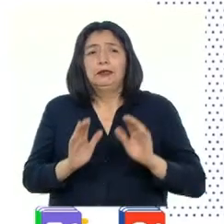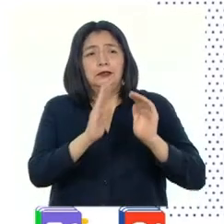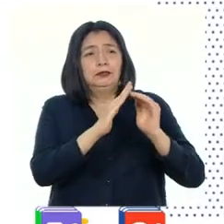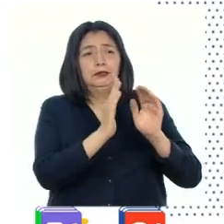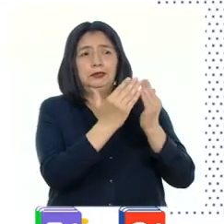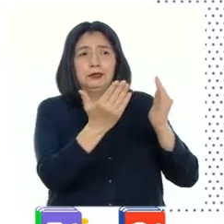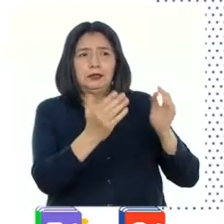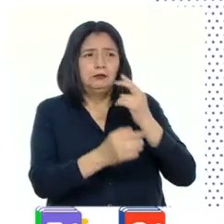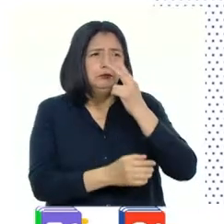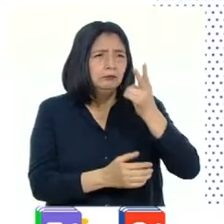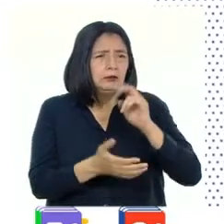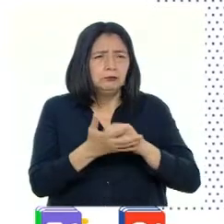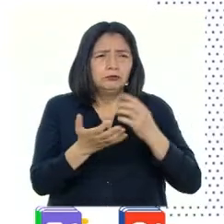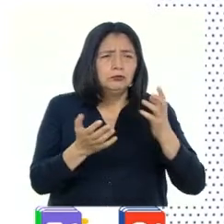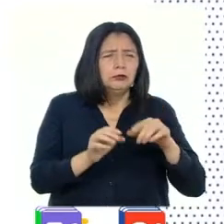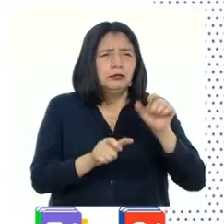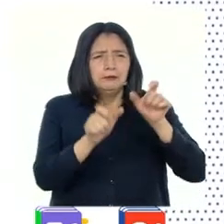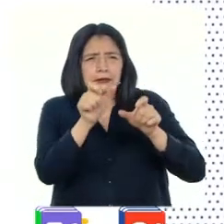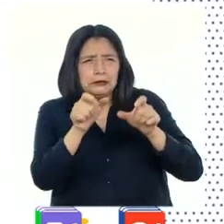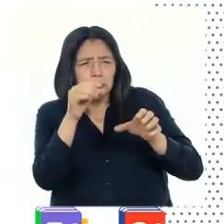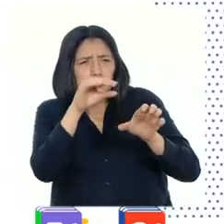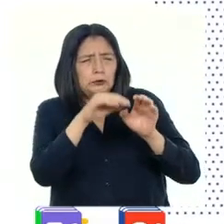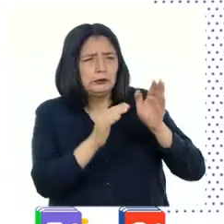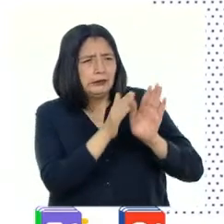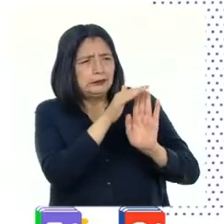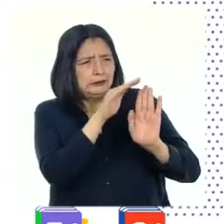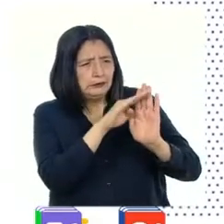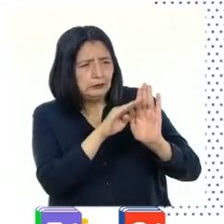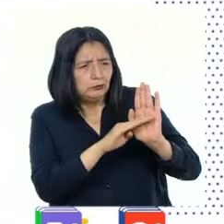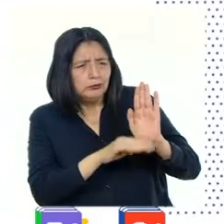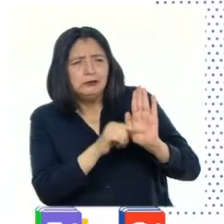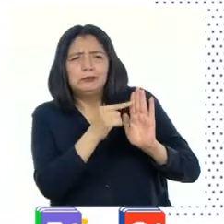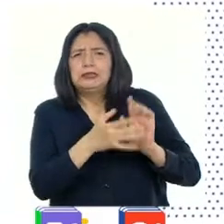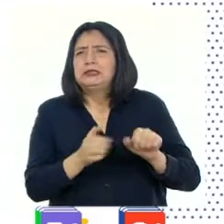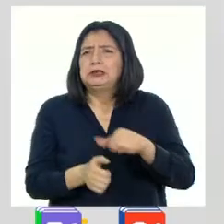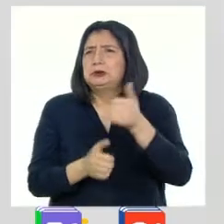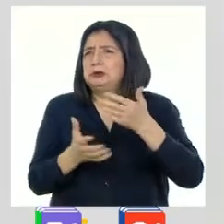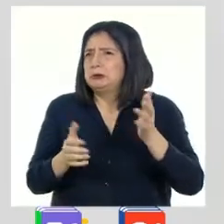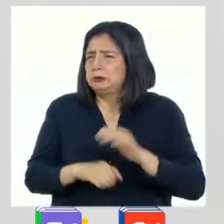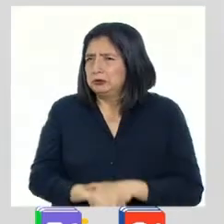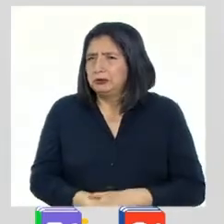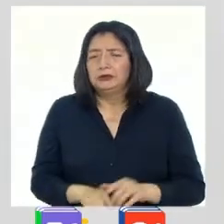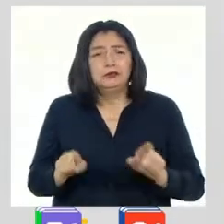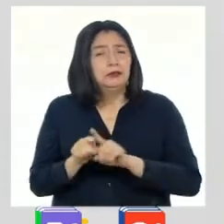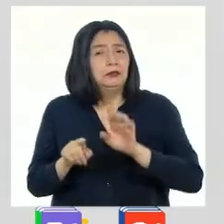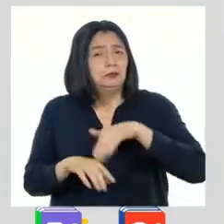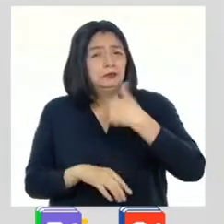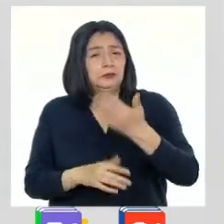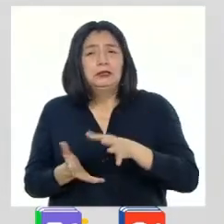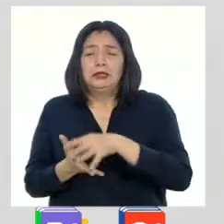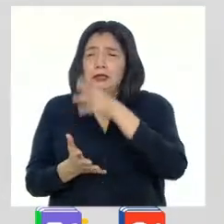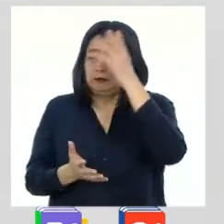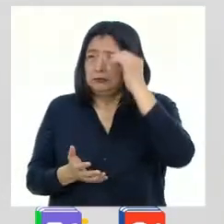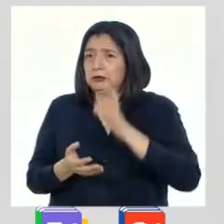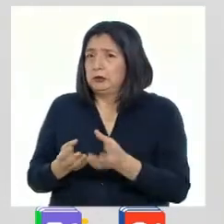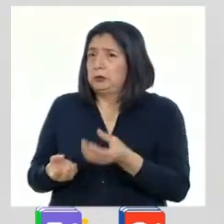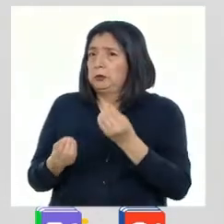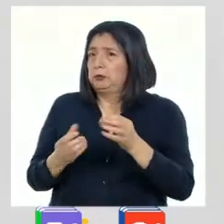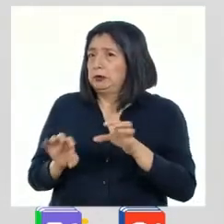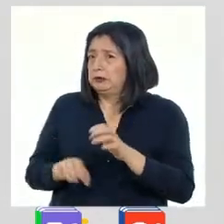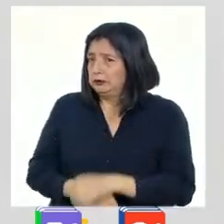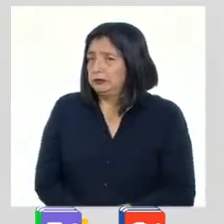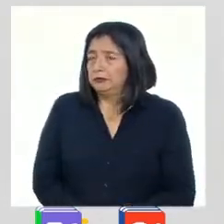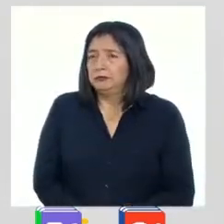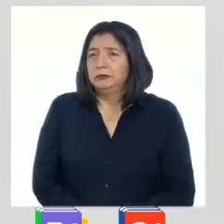retablos, vimos sus elementos, personajes, niveles y otros elementos simbólicos. Luego aprendimos una manera de cómo